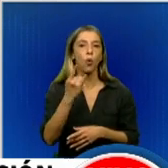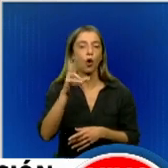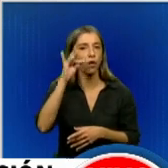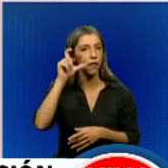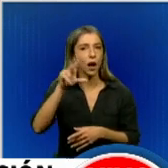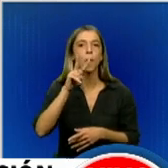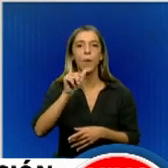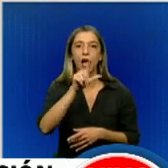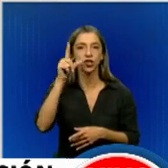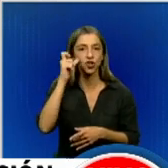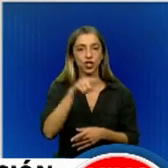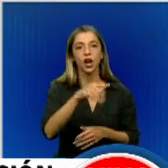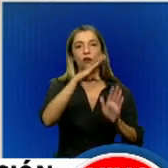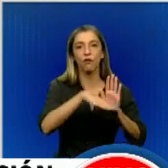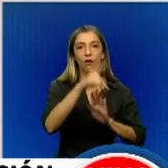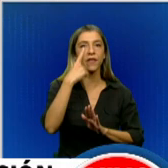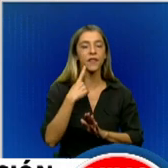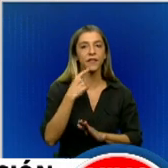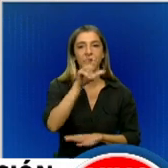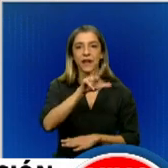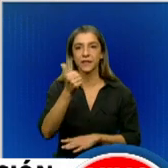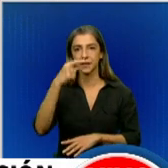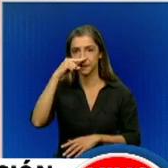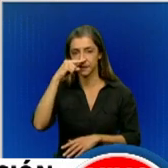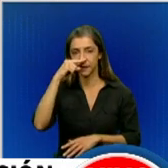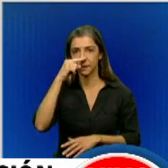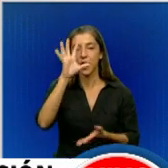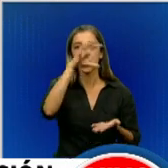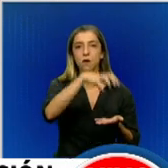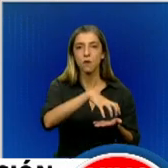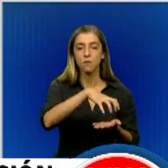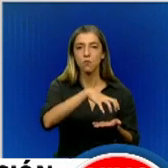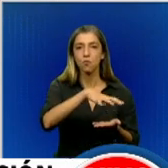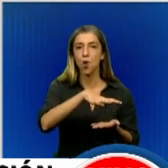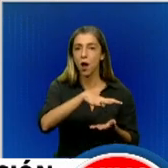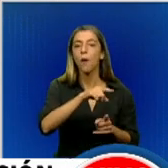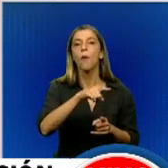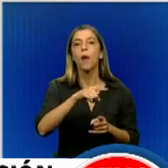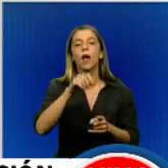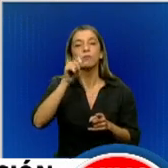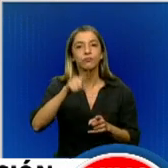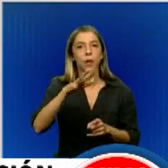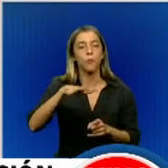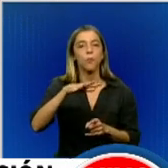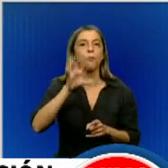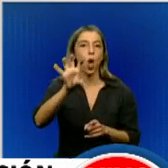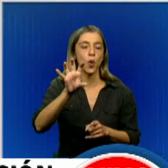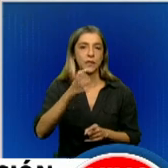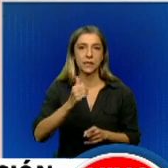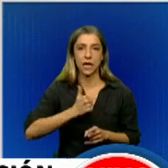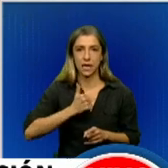día 367 inmueble a la provincia de catamarca